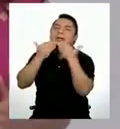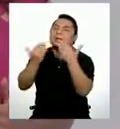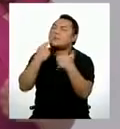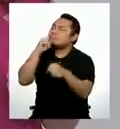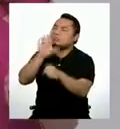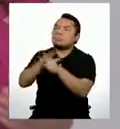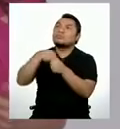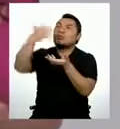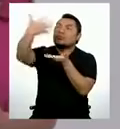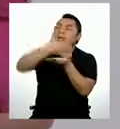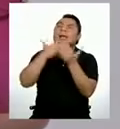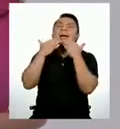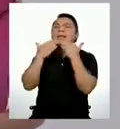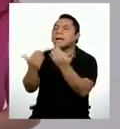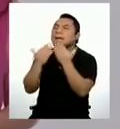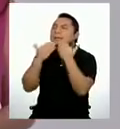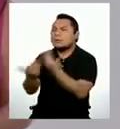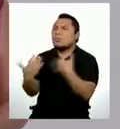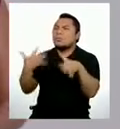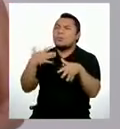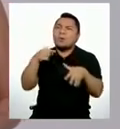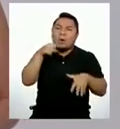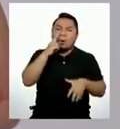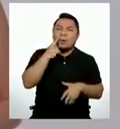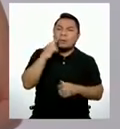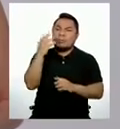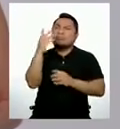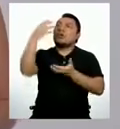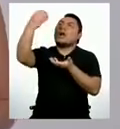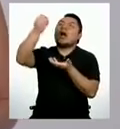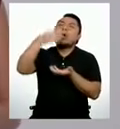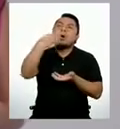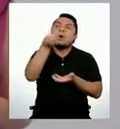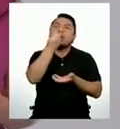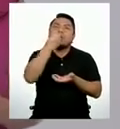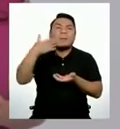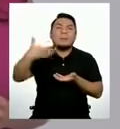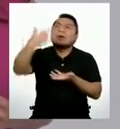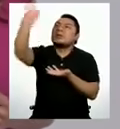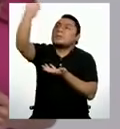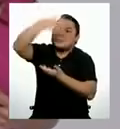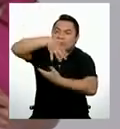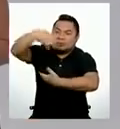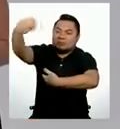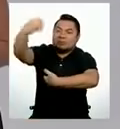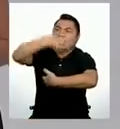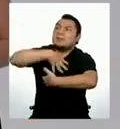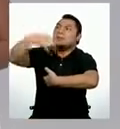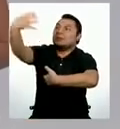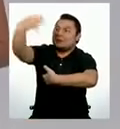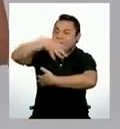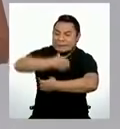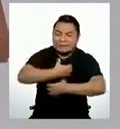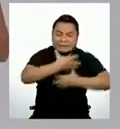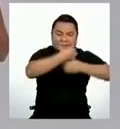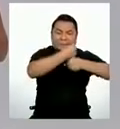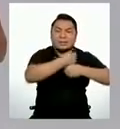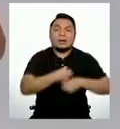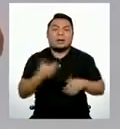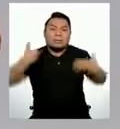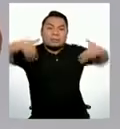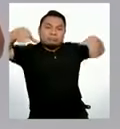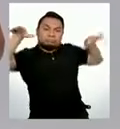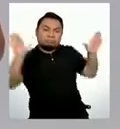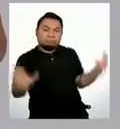Gracias, gracias. Y procedió a llenar su bolso. Y el espíritu le hizo una última advertencia,